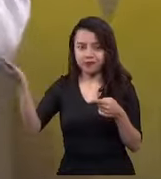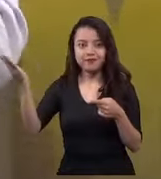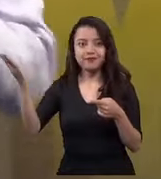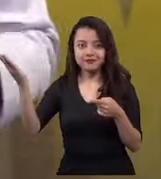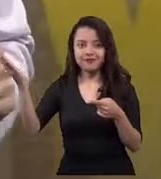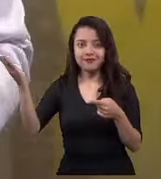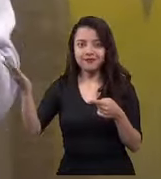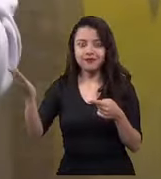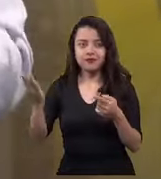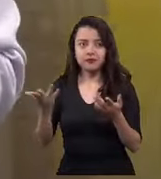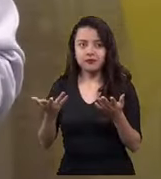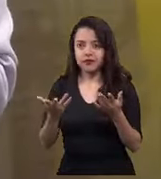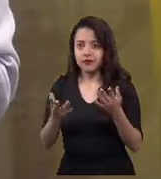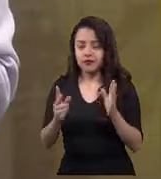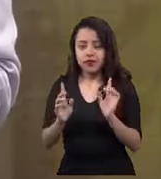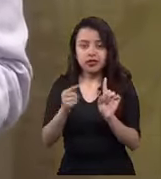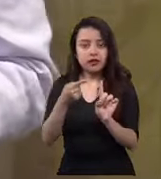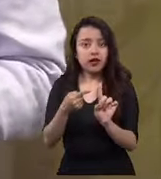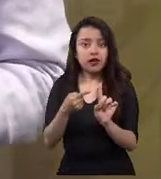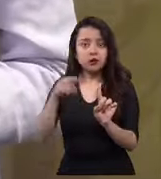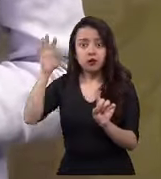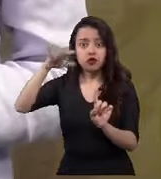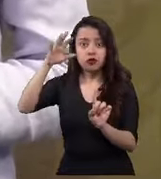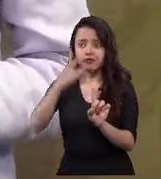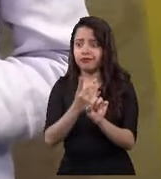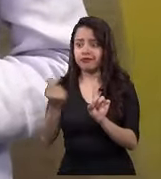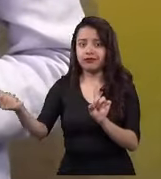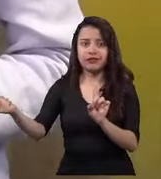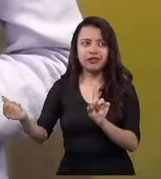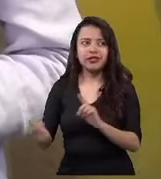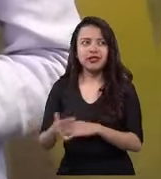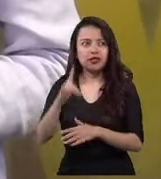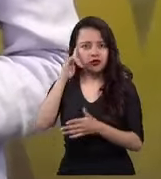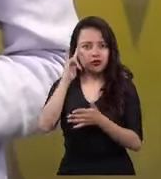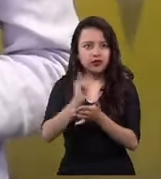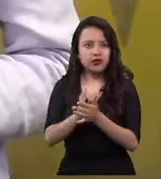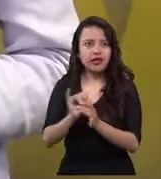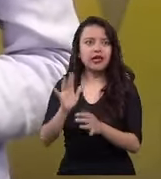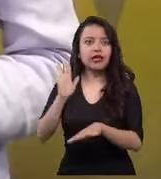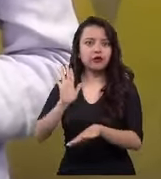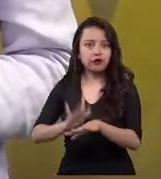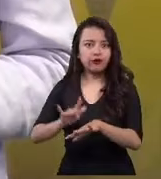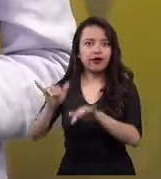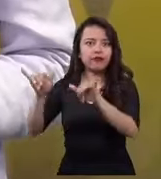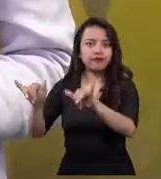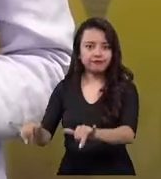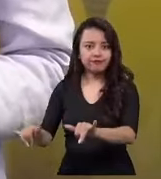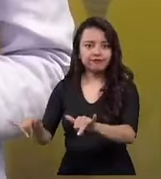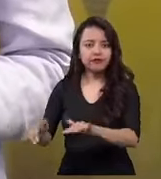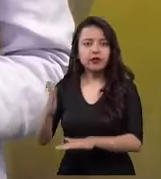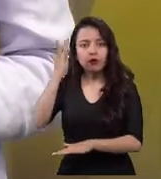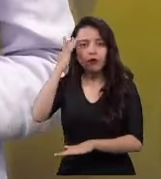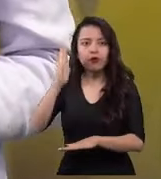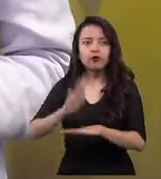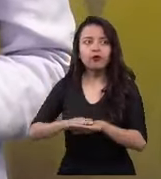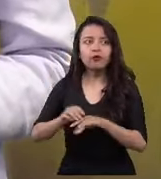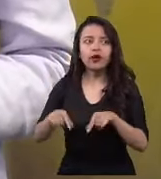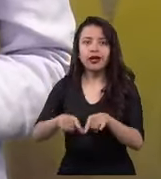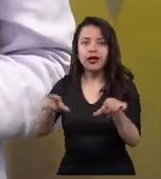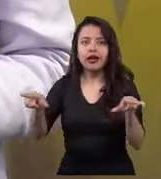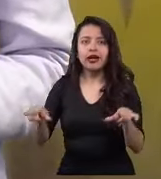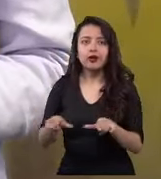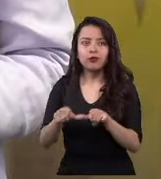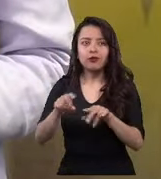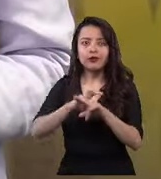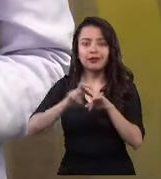lluvia desaparecieron, lo dejaron solo. Pero ¿sabe qué? Yo creo que se va a quedar, porque lo que estaba diciendo Andrés, cuando cae una gota de lluvia en ese aeropuerto de Manizales, la cosa se